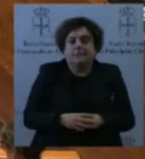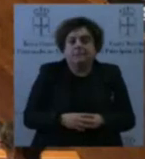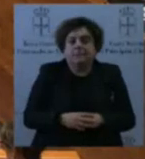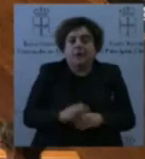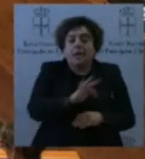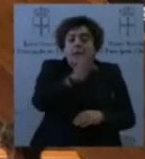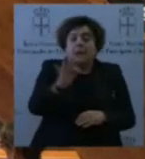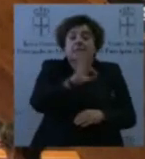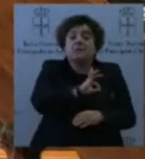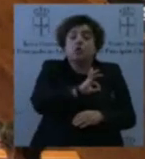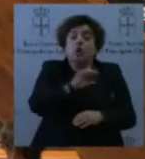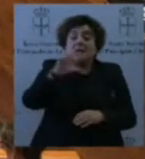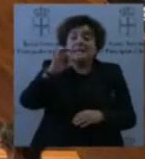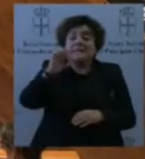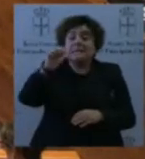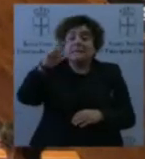Gracias, presidente.